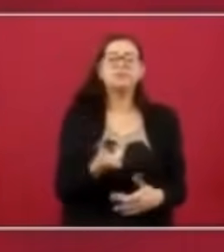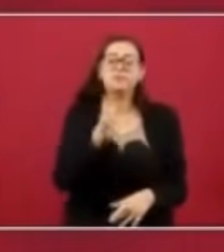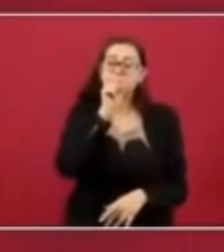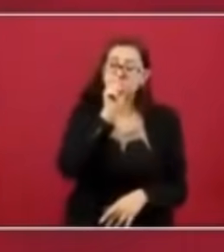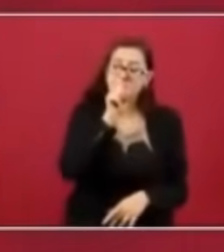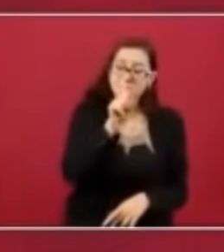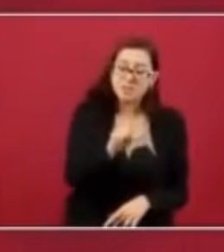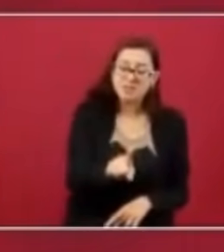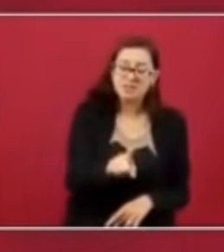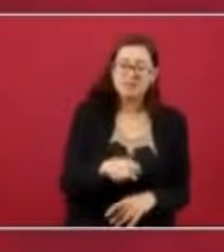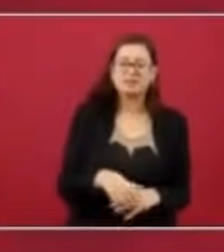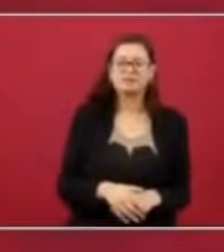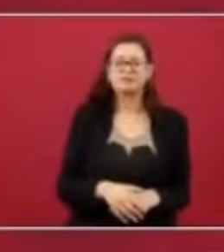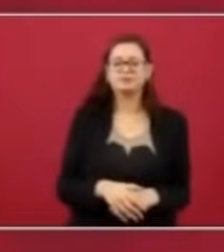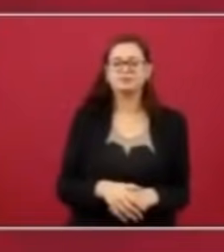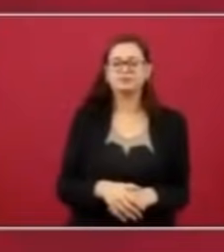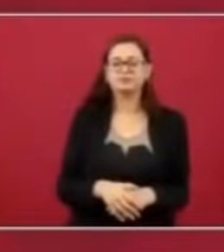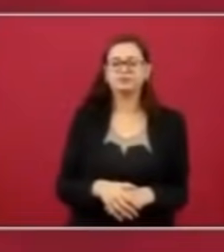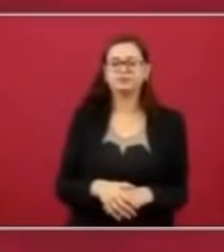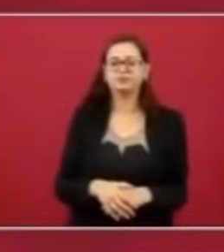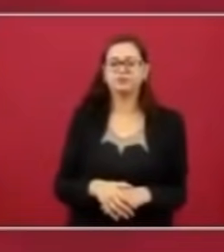también